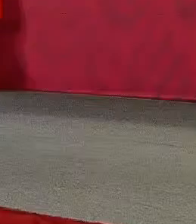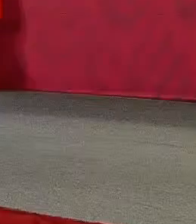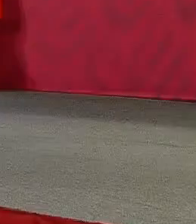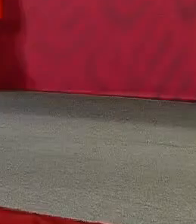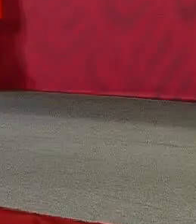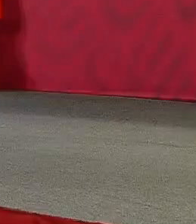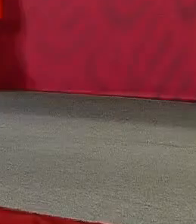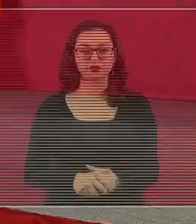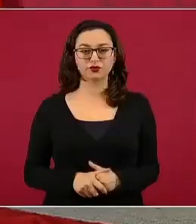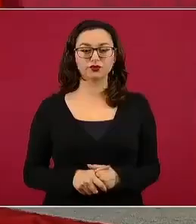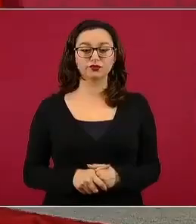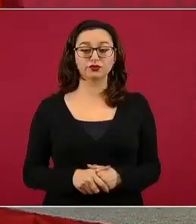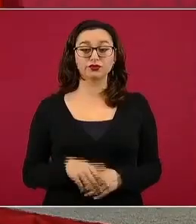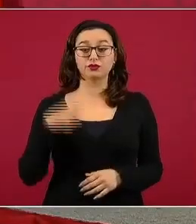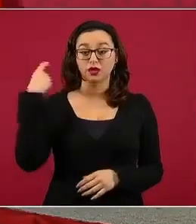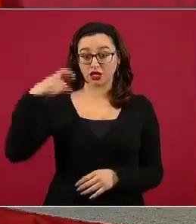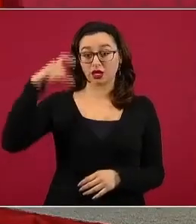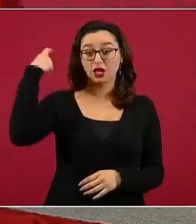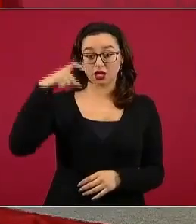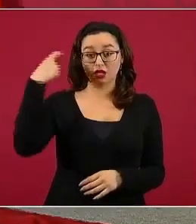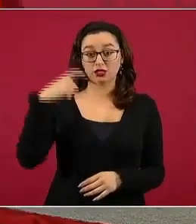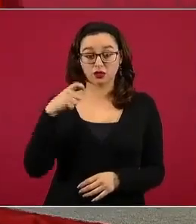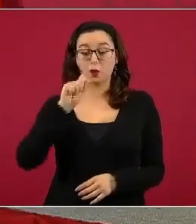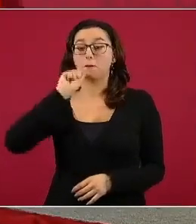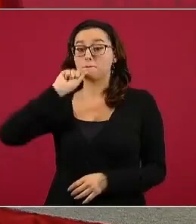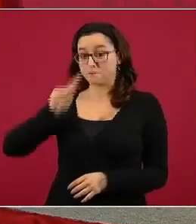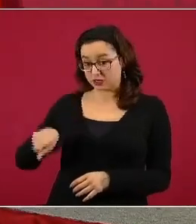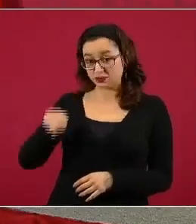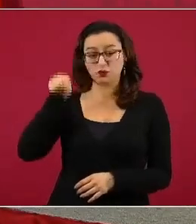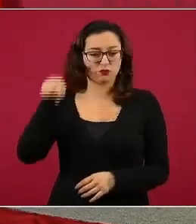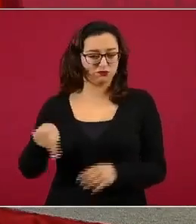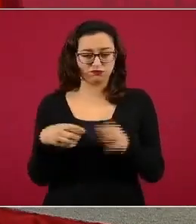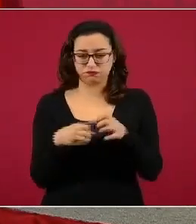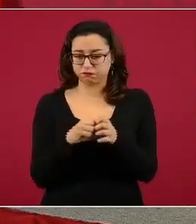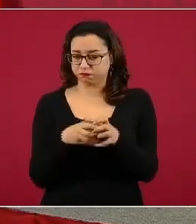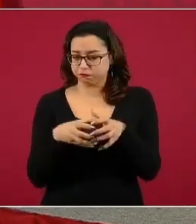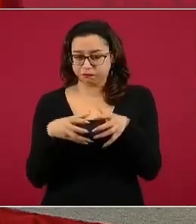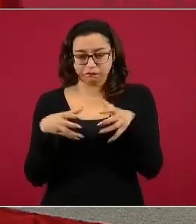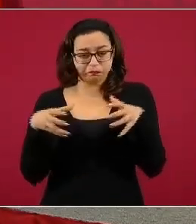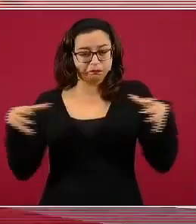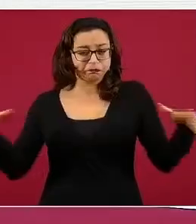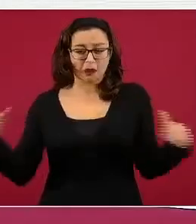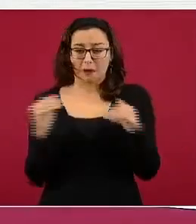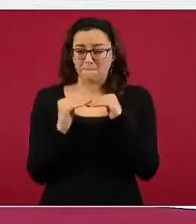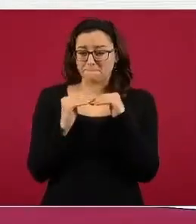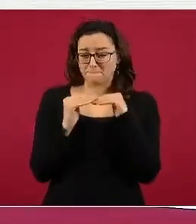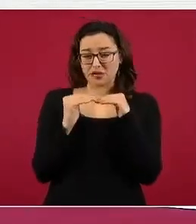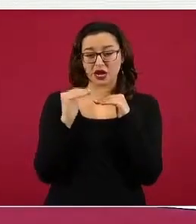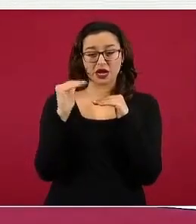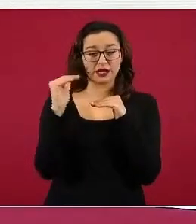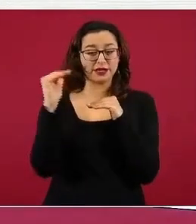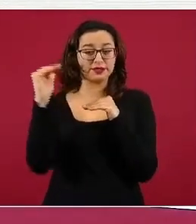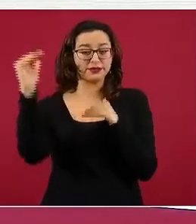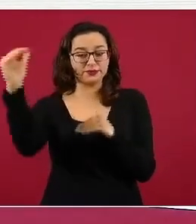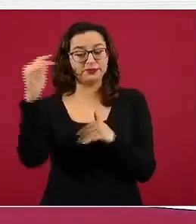Querétaro es el otro de los estados donde hemos tenido un ascenso muy importante, desde prácticamente ha